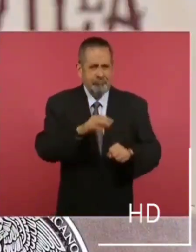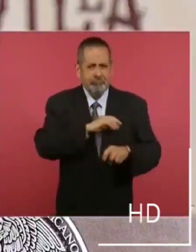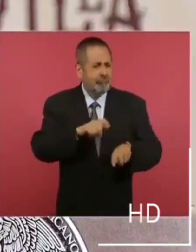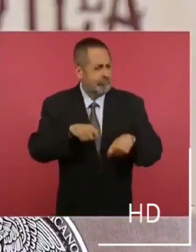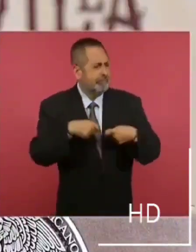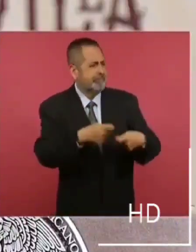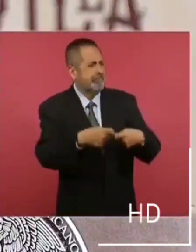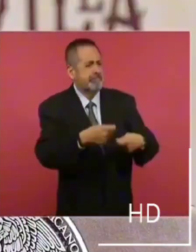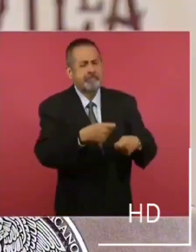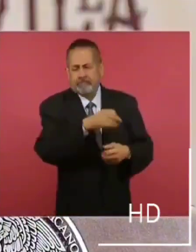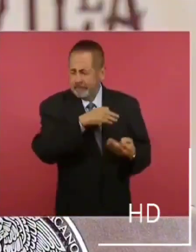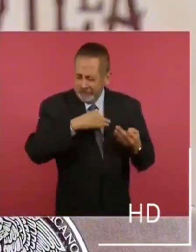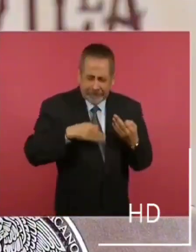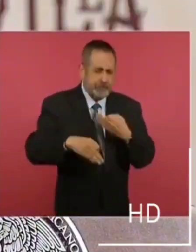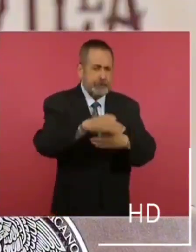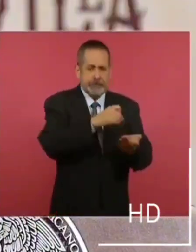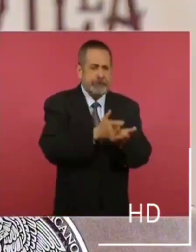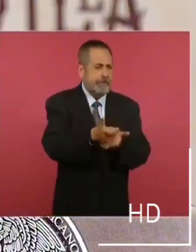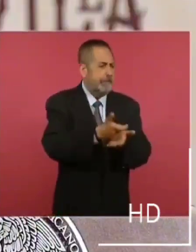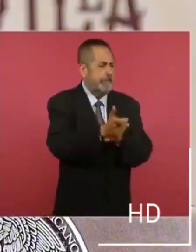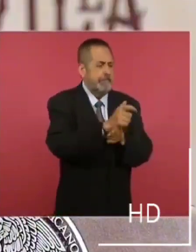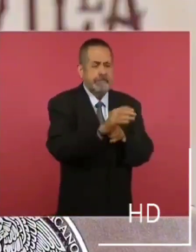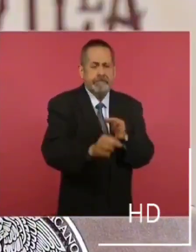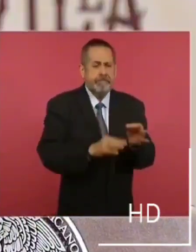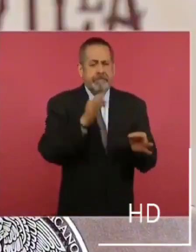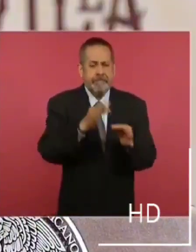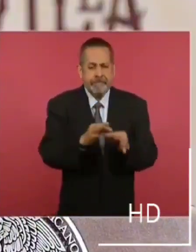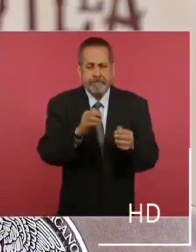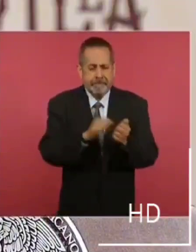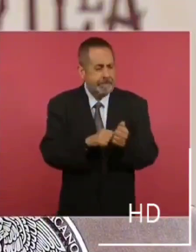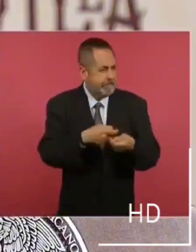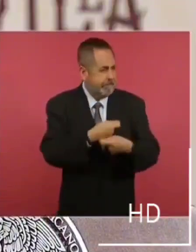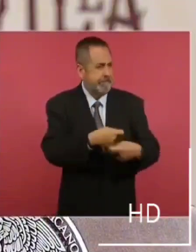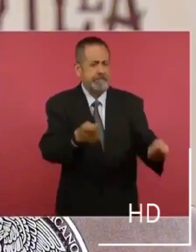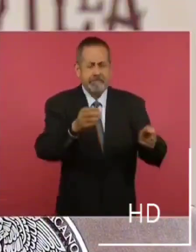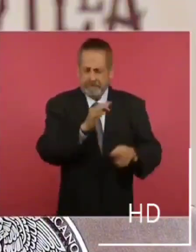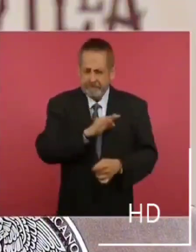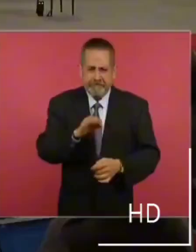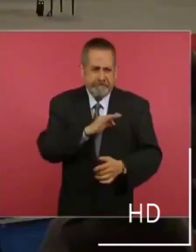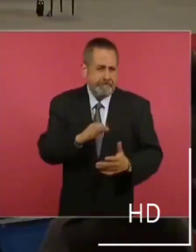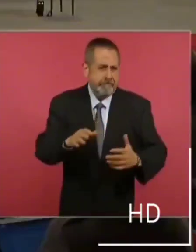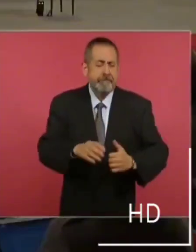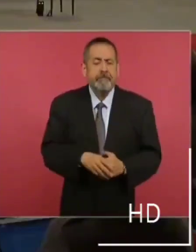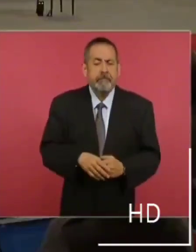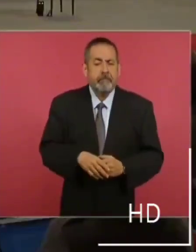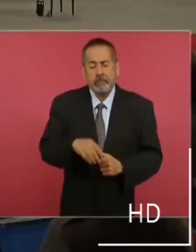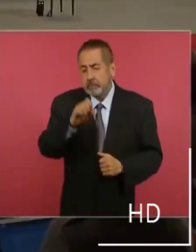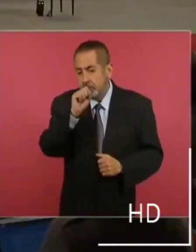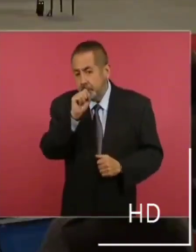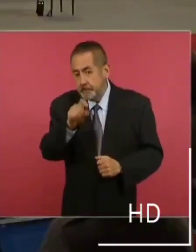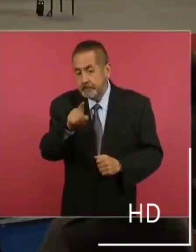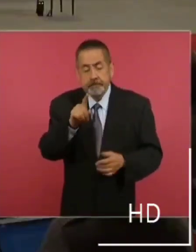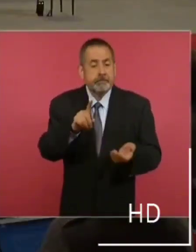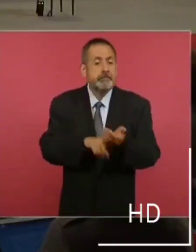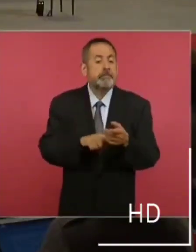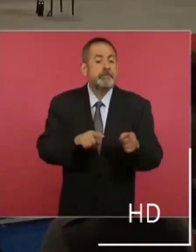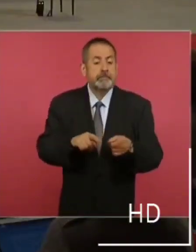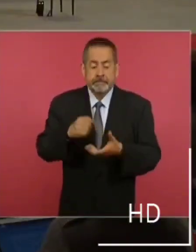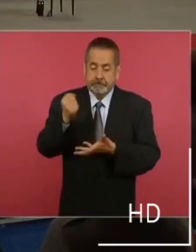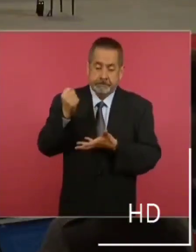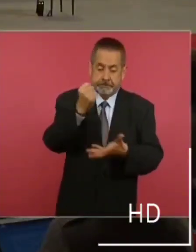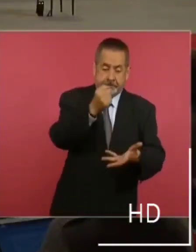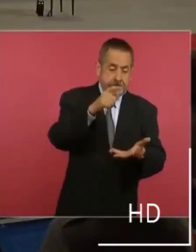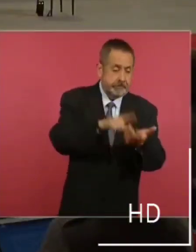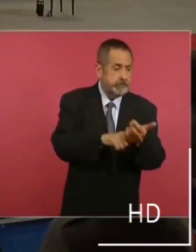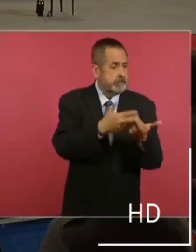Federación en su apartado de servicios profesionales. Además, hay que decirlo también, quedará un fideicomiso con